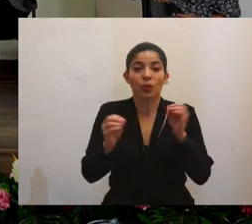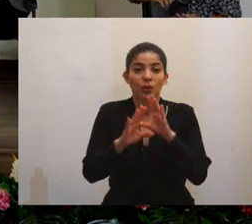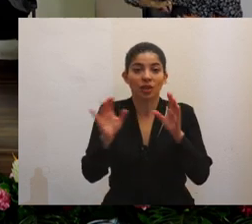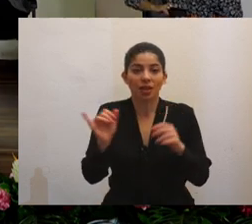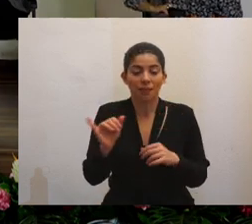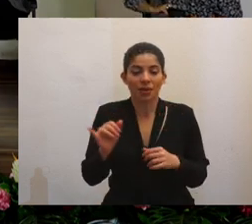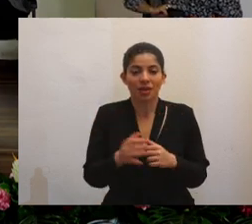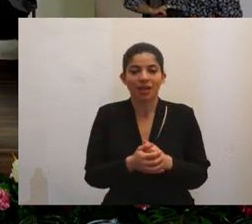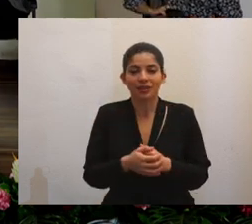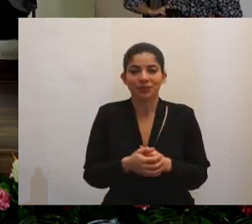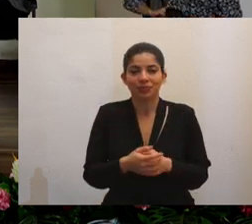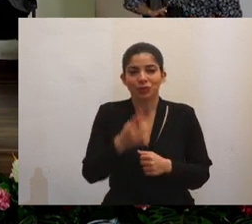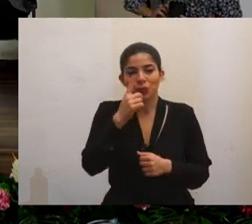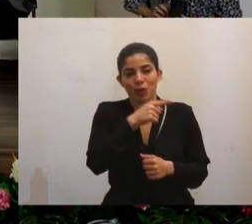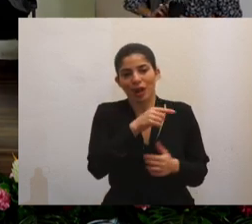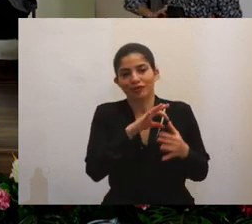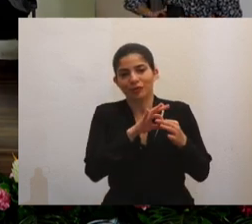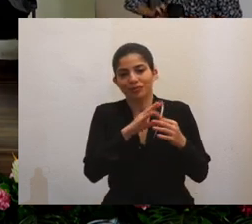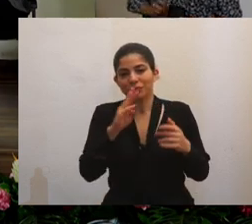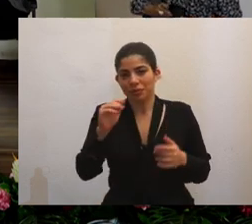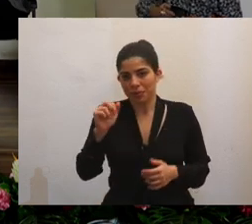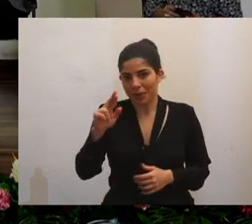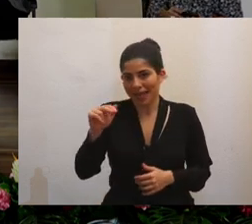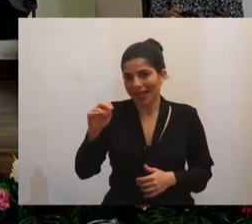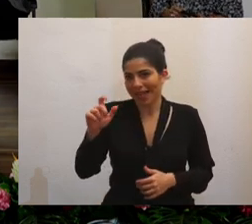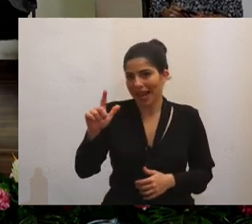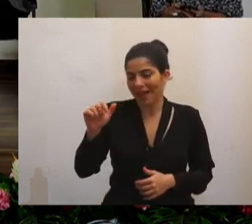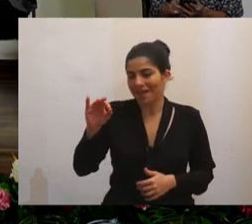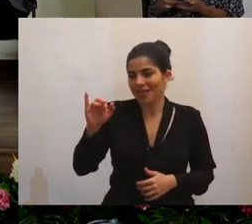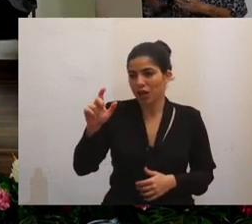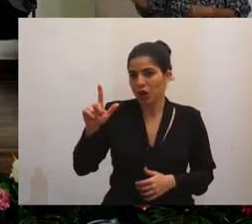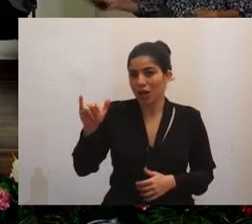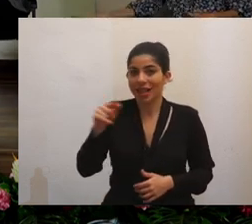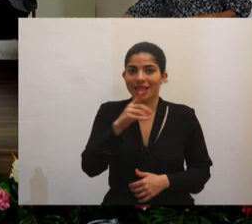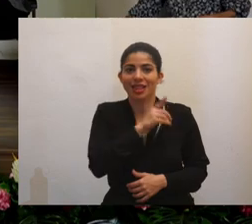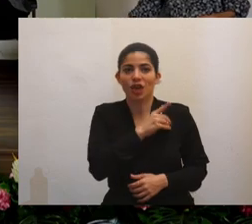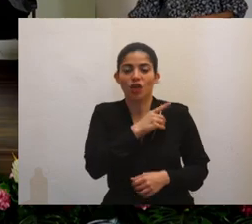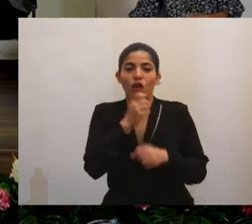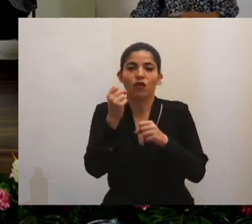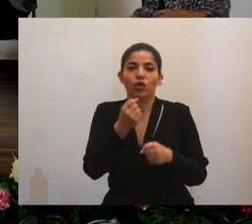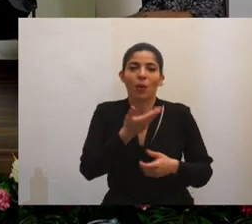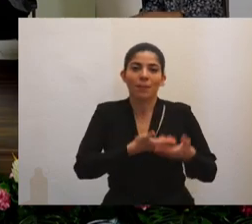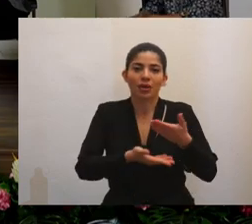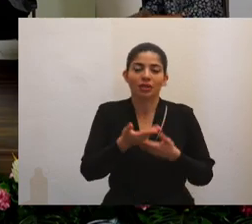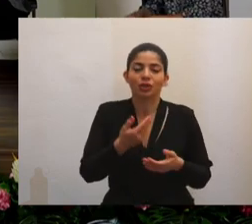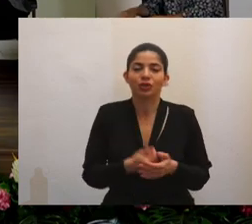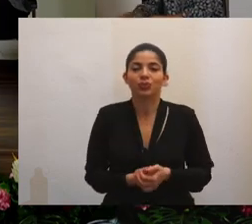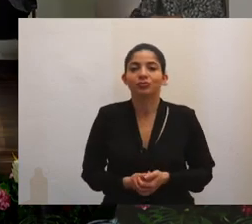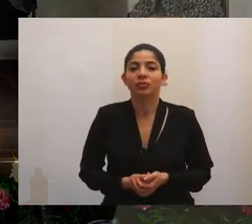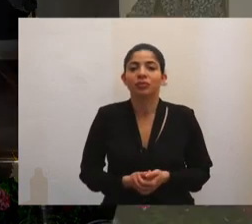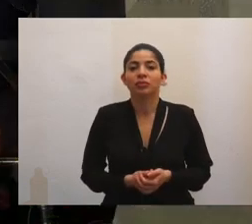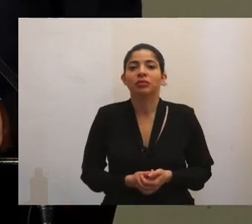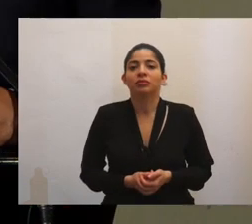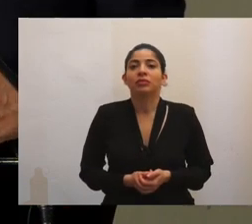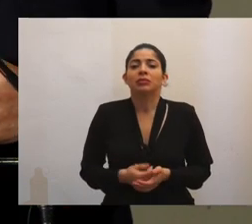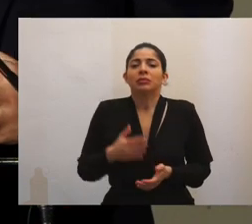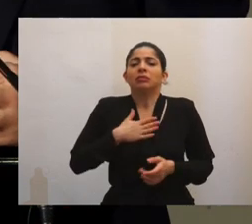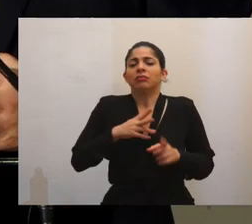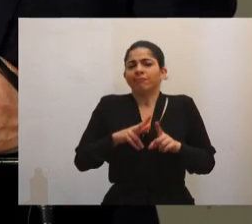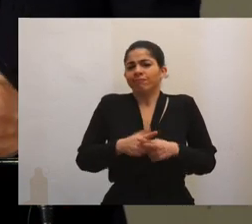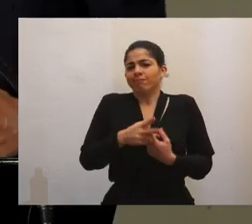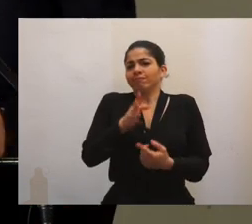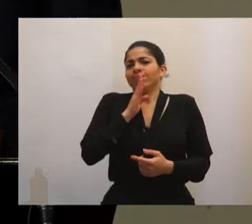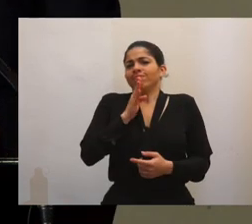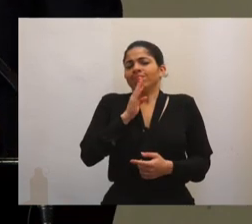a una de nuestras asociadas, Marianela Fiori Pieña, directora de Fundecooperación. Permítanme iniciar estas